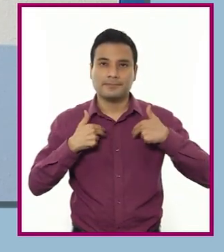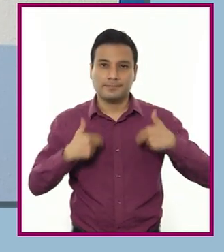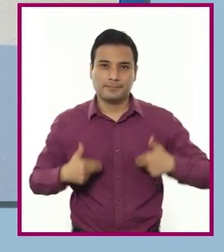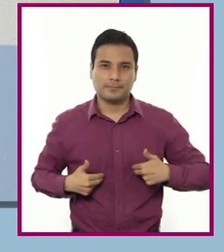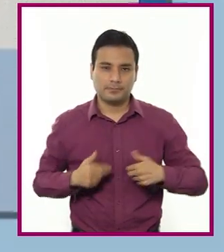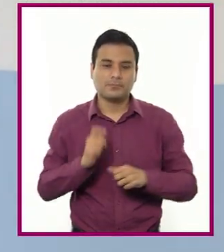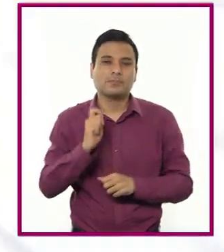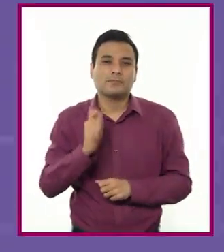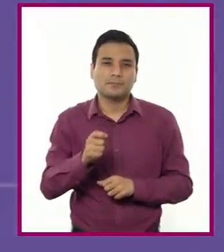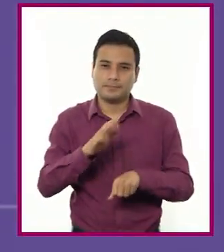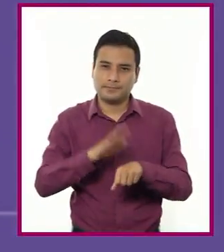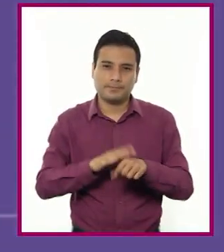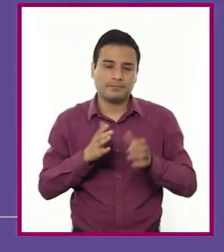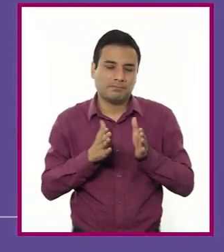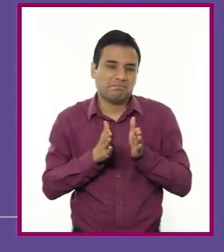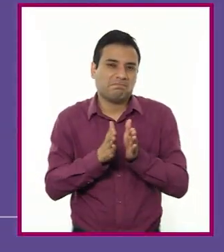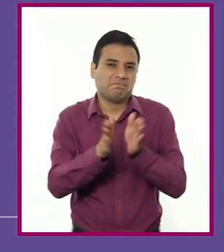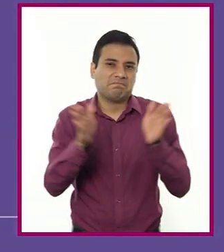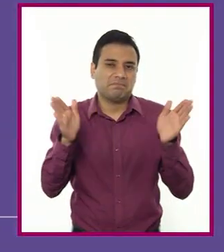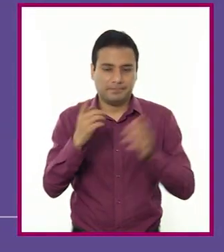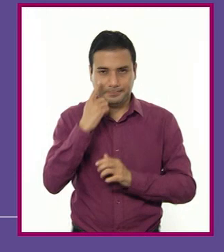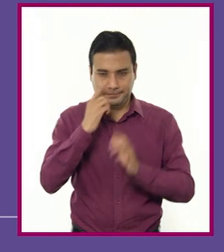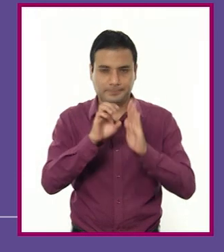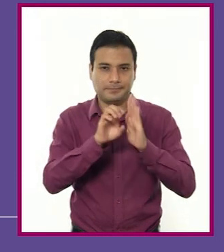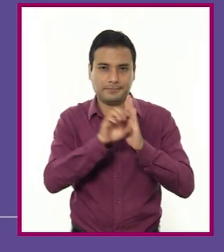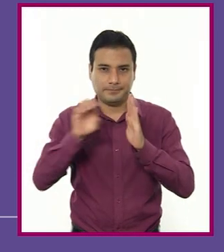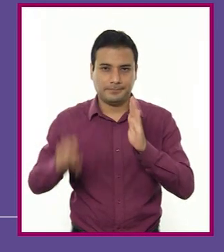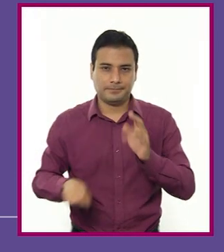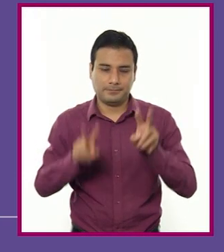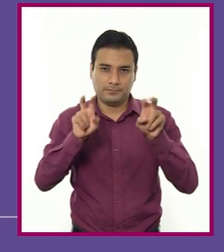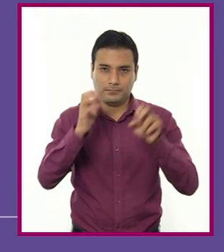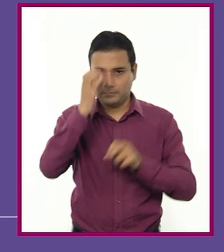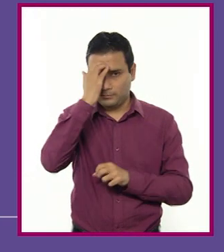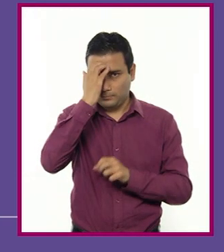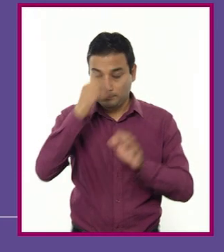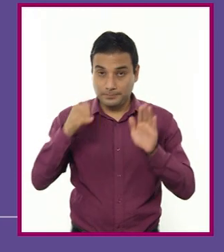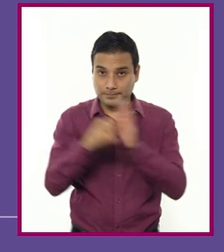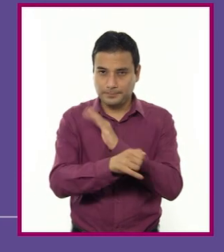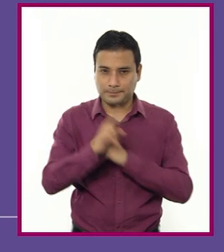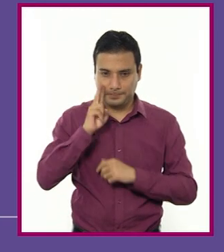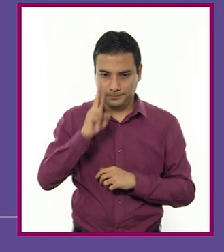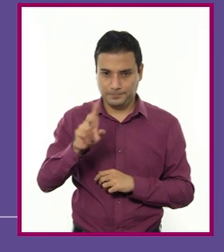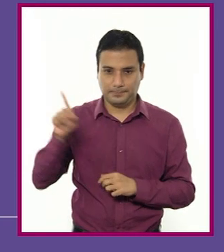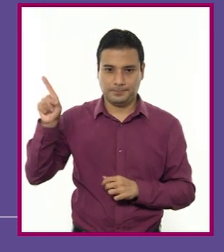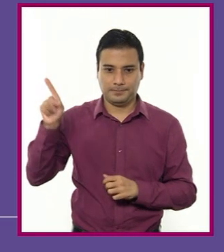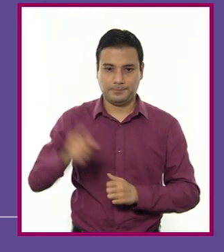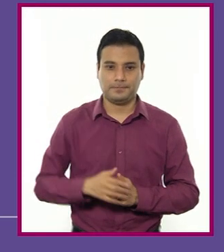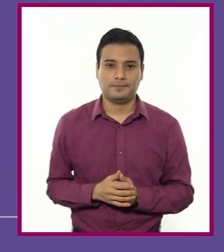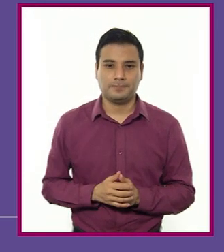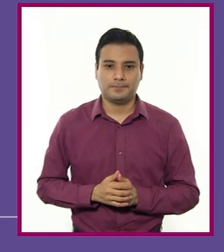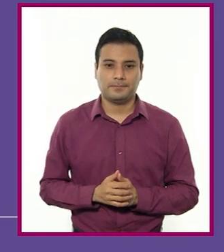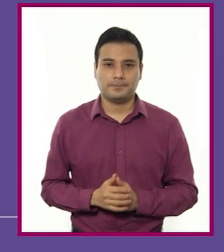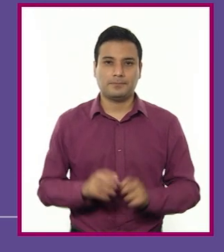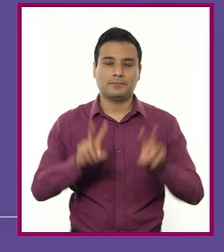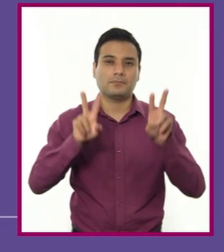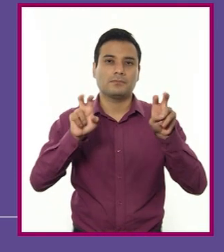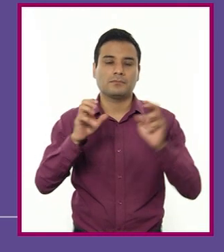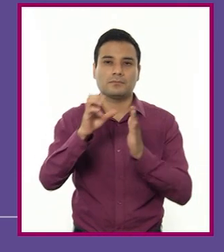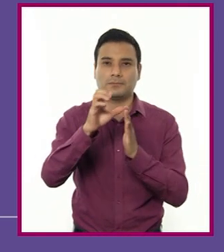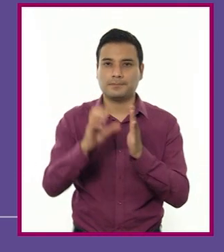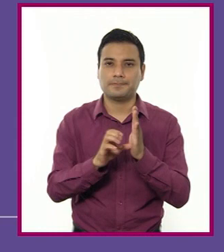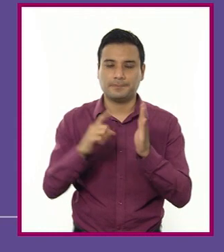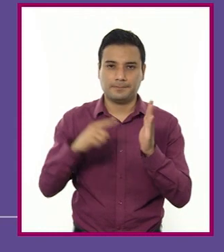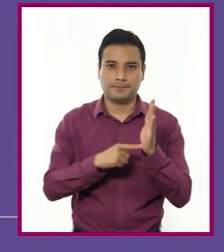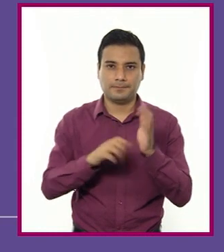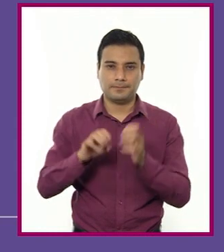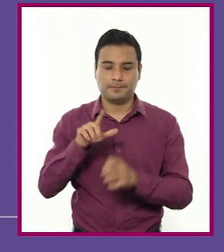más amplio. Para conocer más al respecto, veamos en pantalla el mural La Constitución de